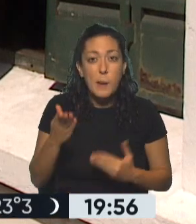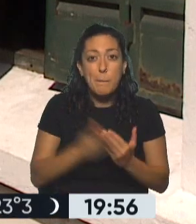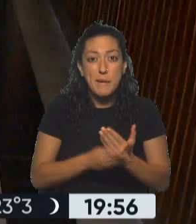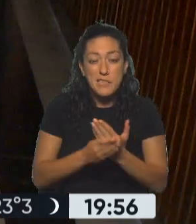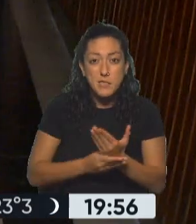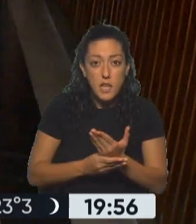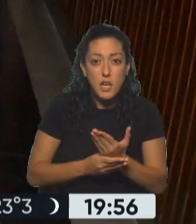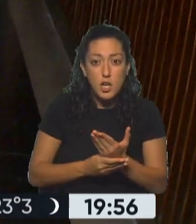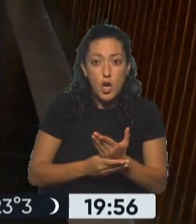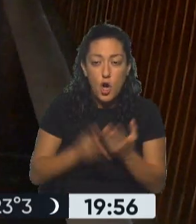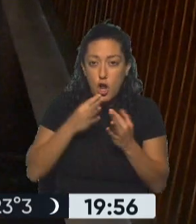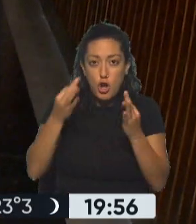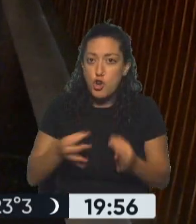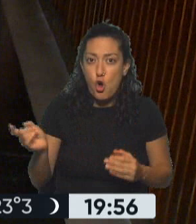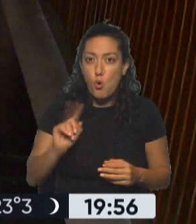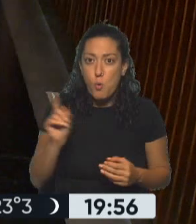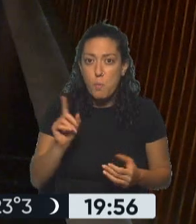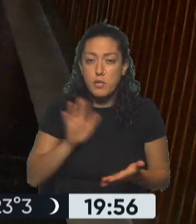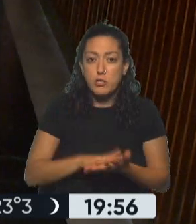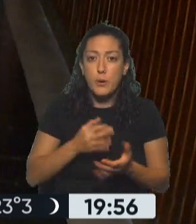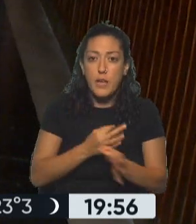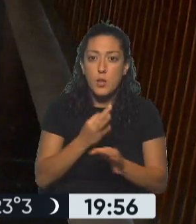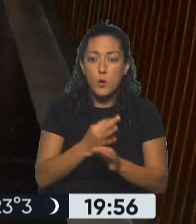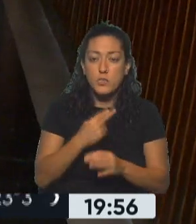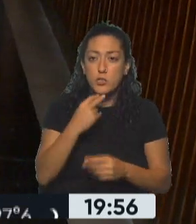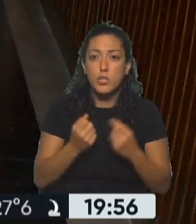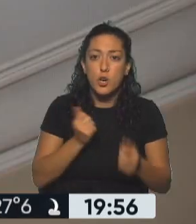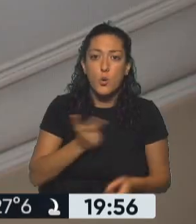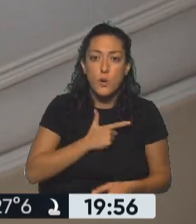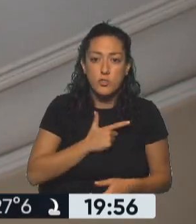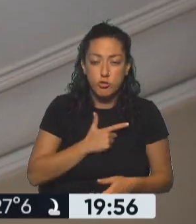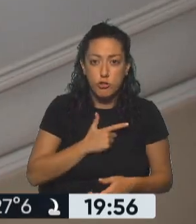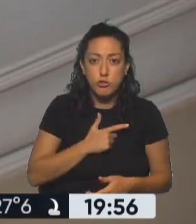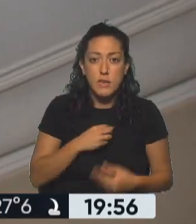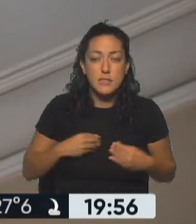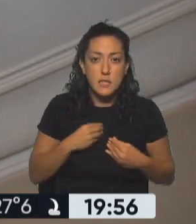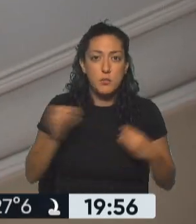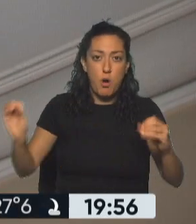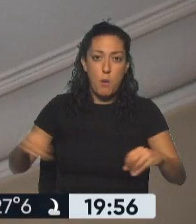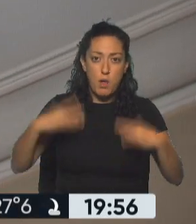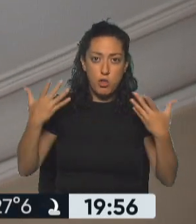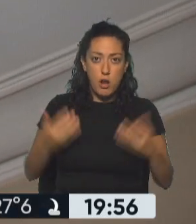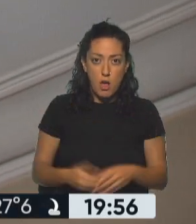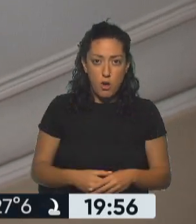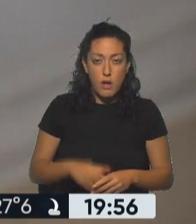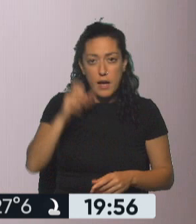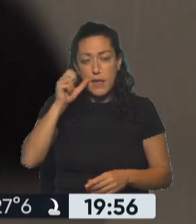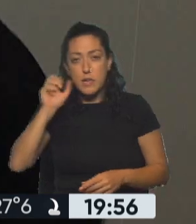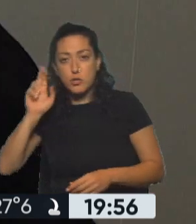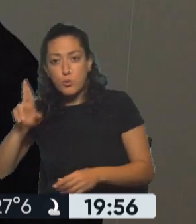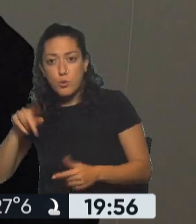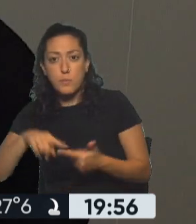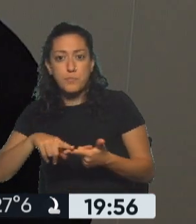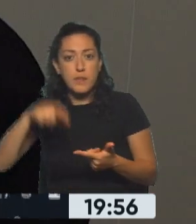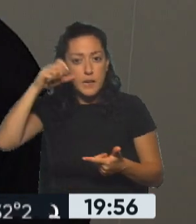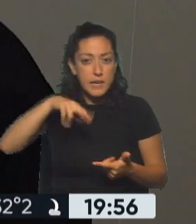está cumpliendo con la parte educacional de nuestros hijos. Nos sentimos abandonados, no solo por EDESUR, por el ERNE, sino también